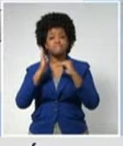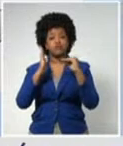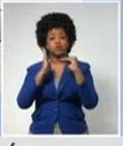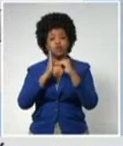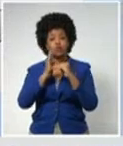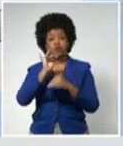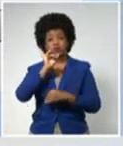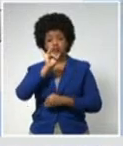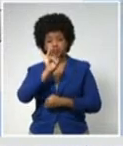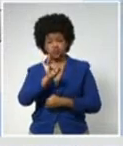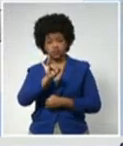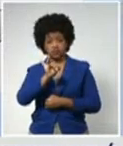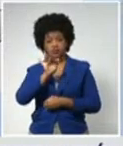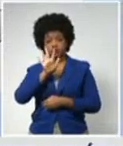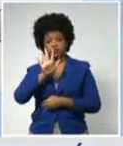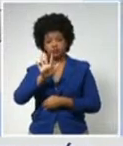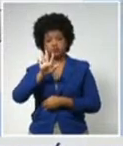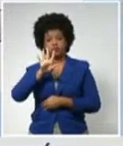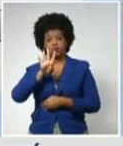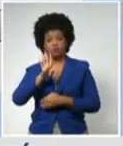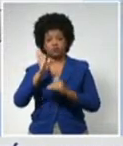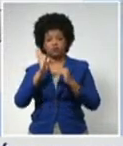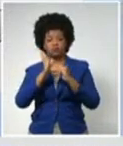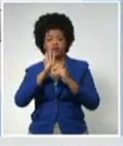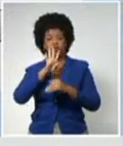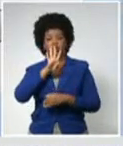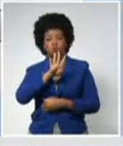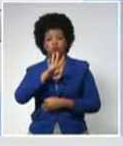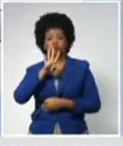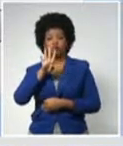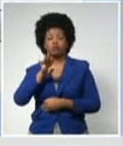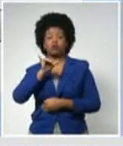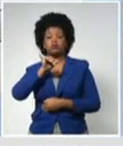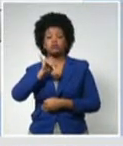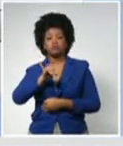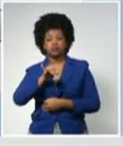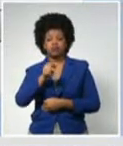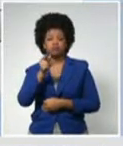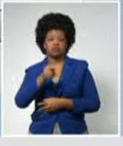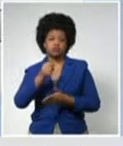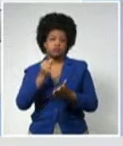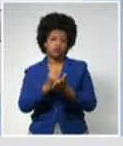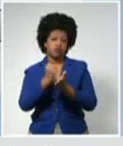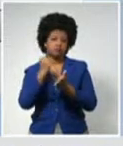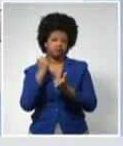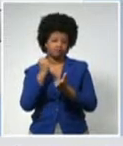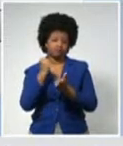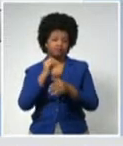4.774.446 casos confirmados.